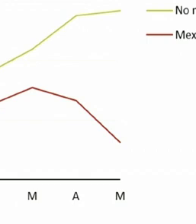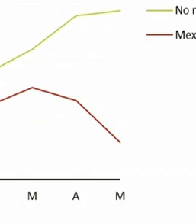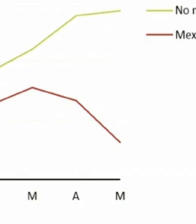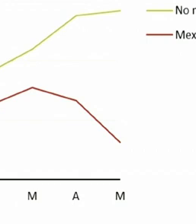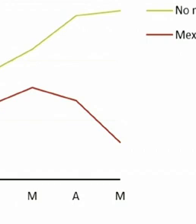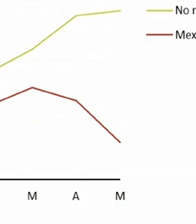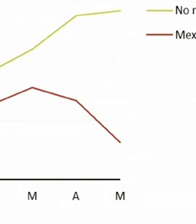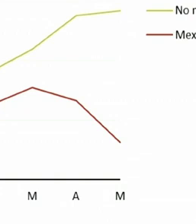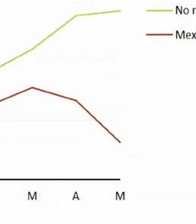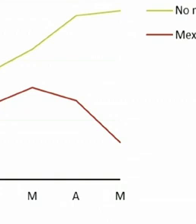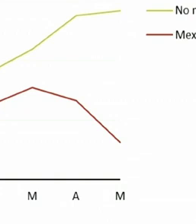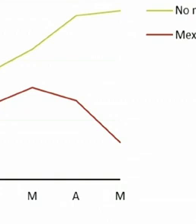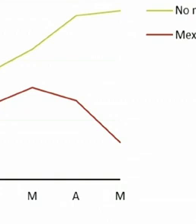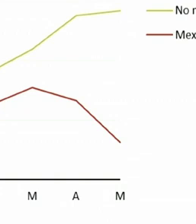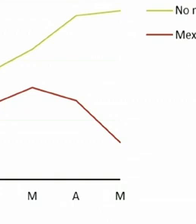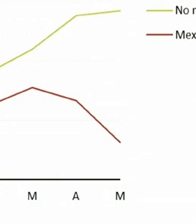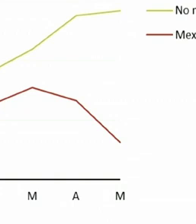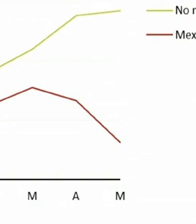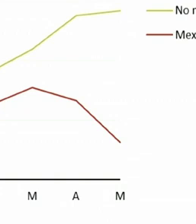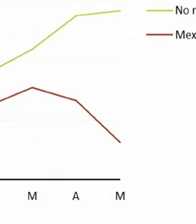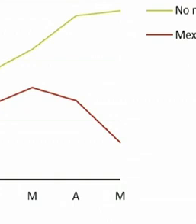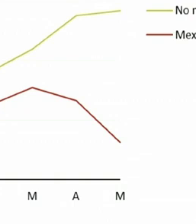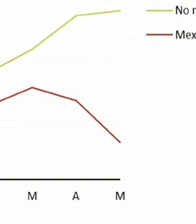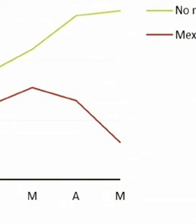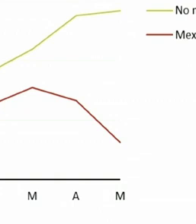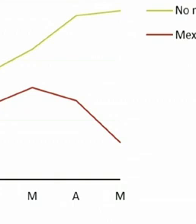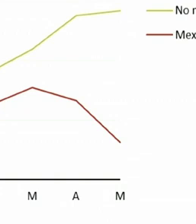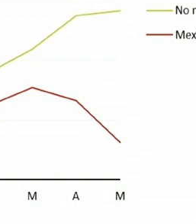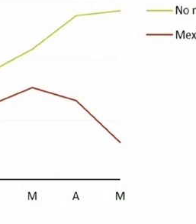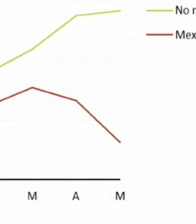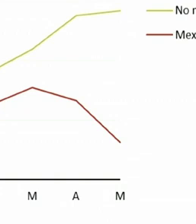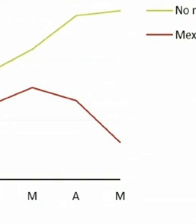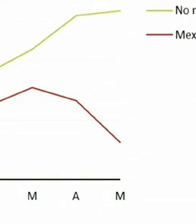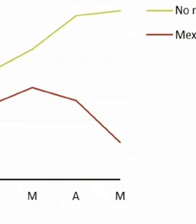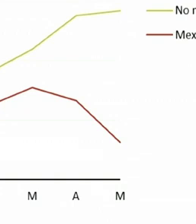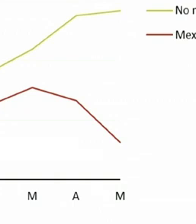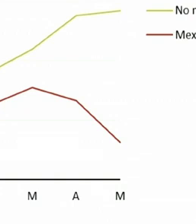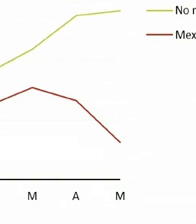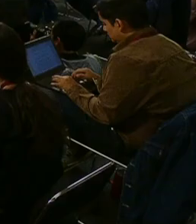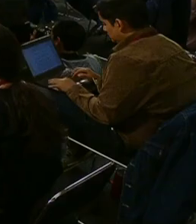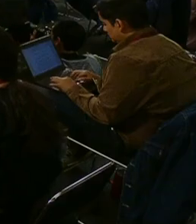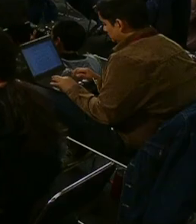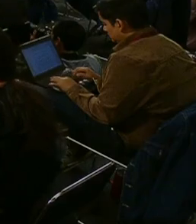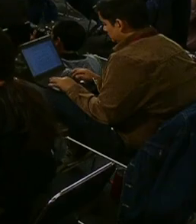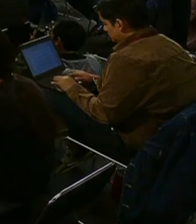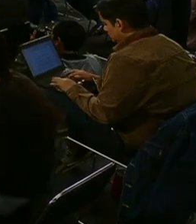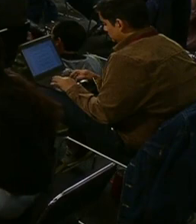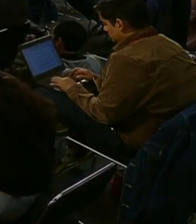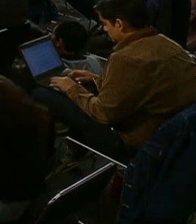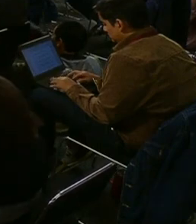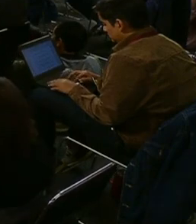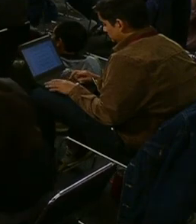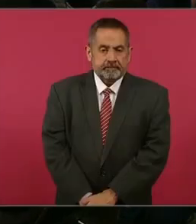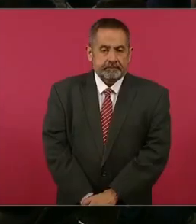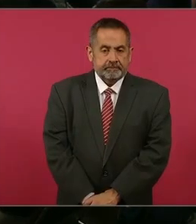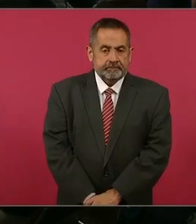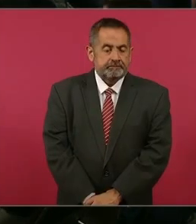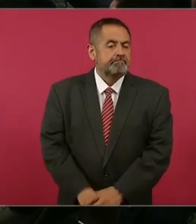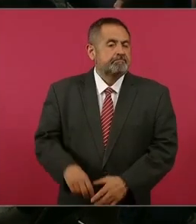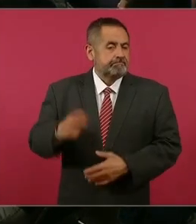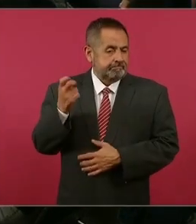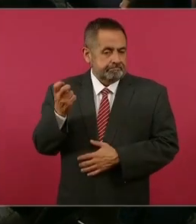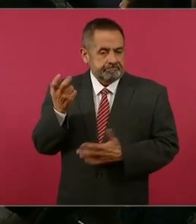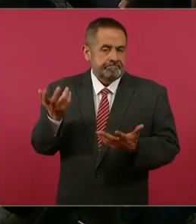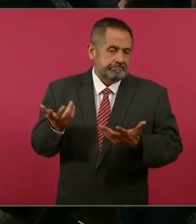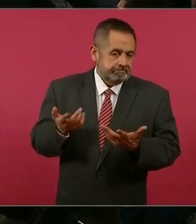y el total al final es de disminución. Este es el comportamiento. Entonces,